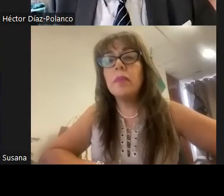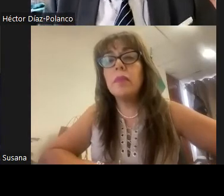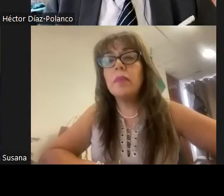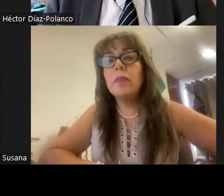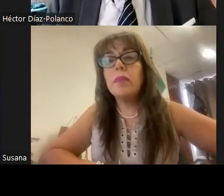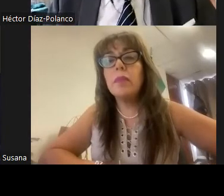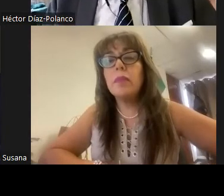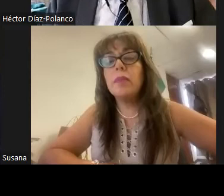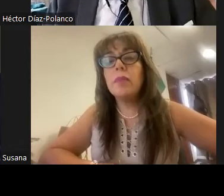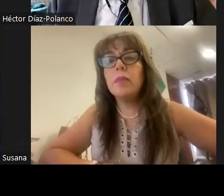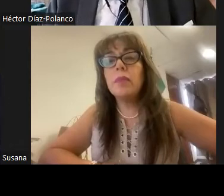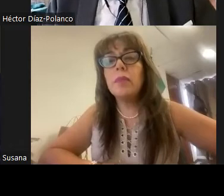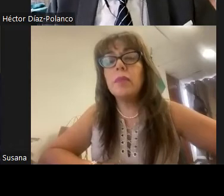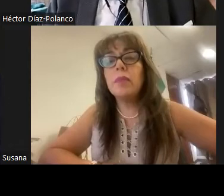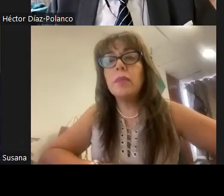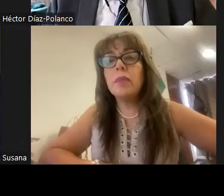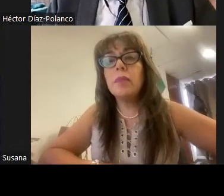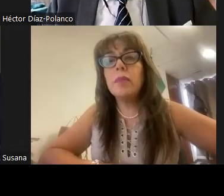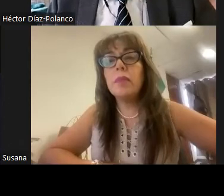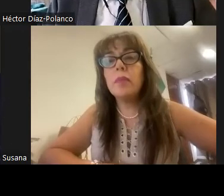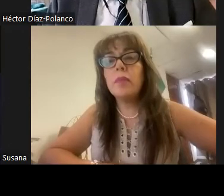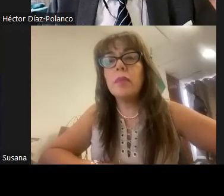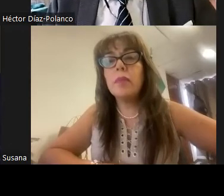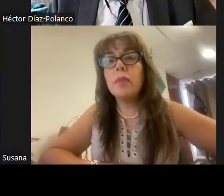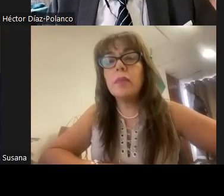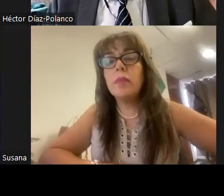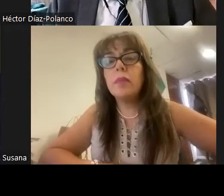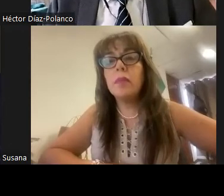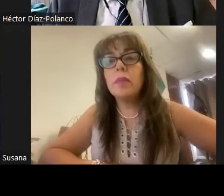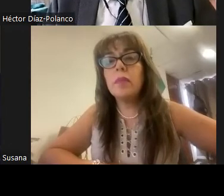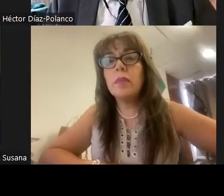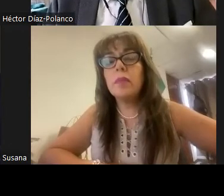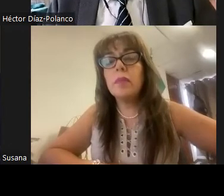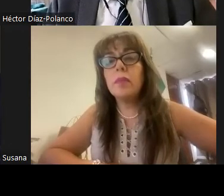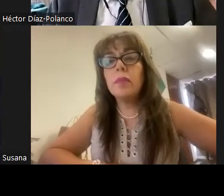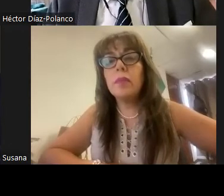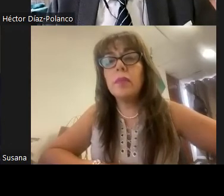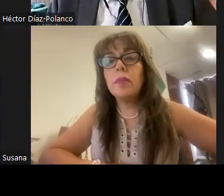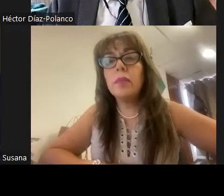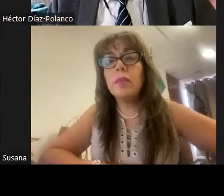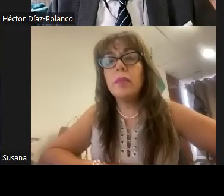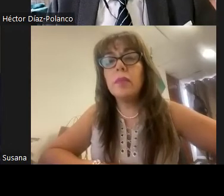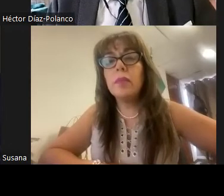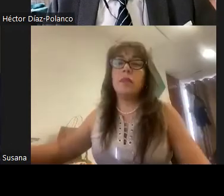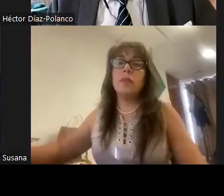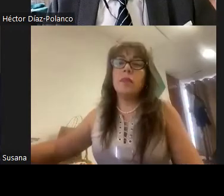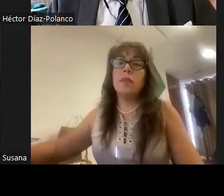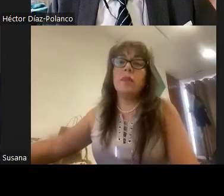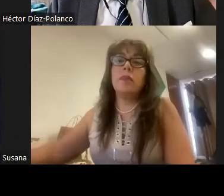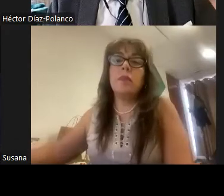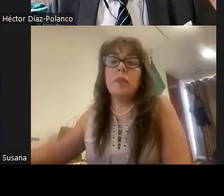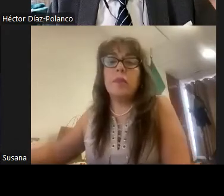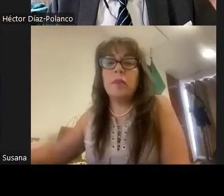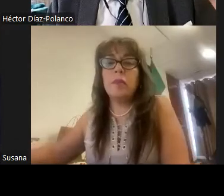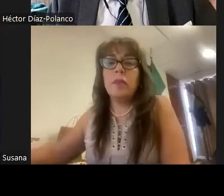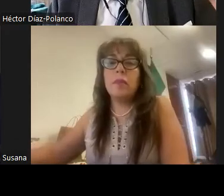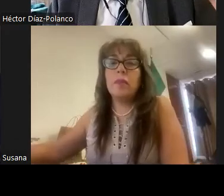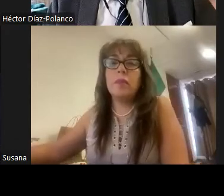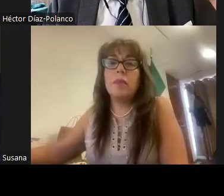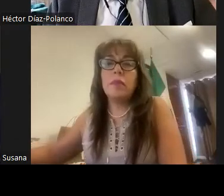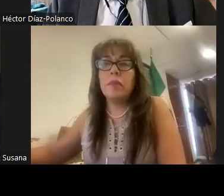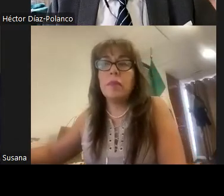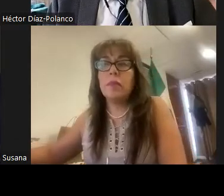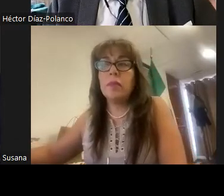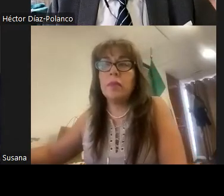del punto que vamos a aprobar, someter a votación. Sí, presidente. El primer